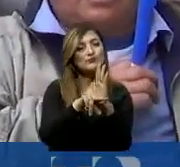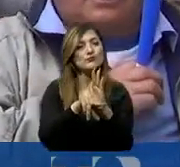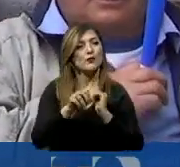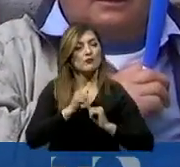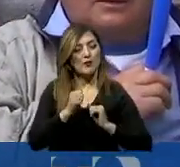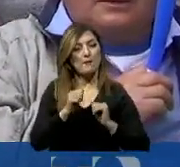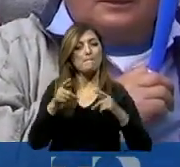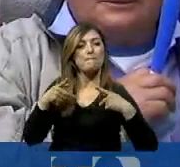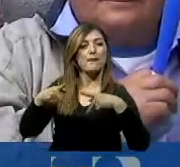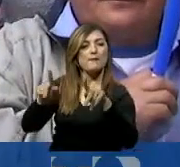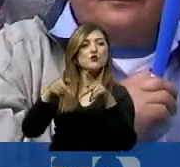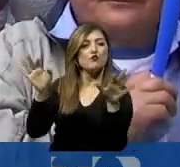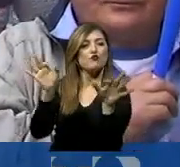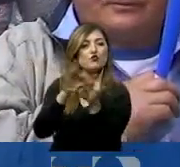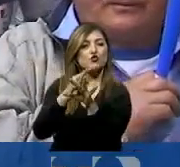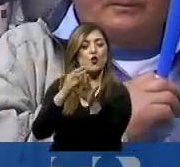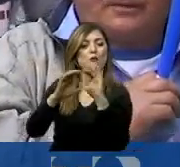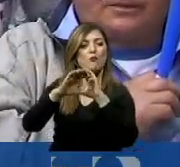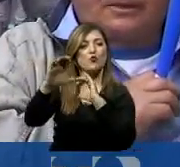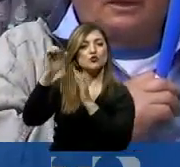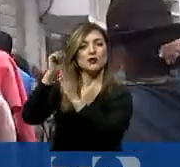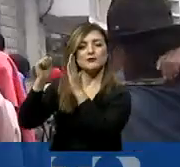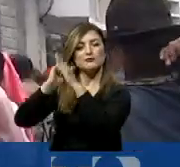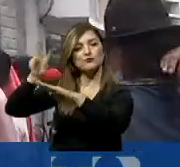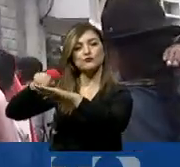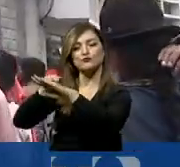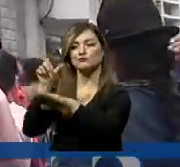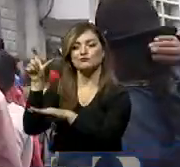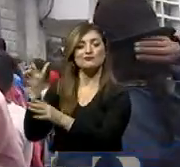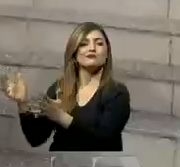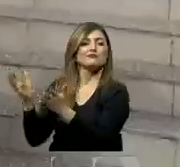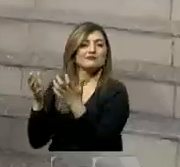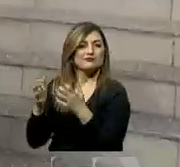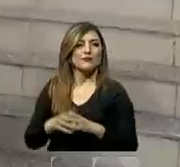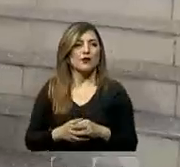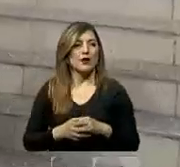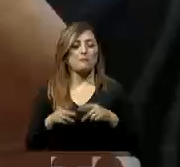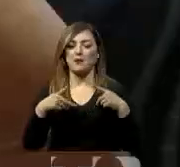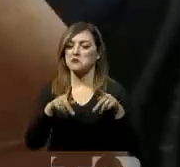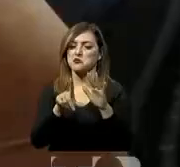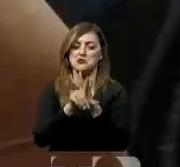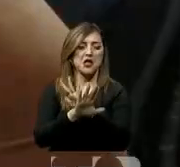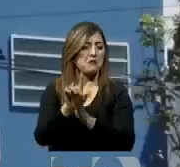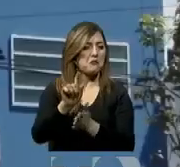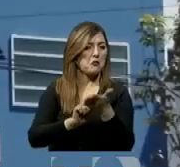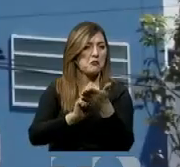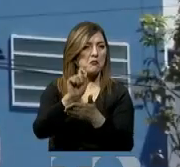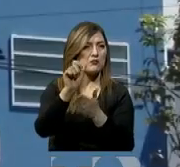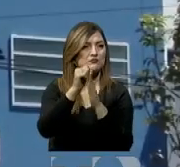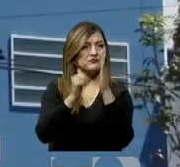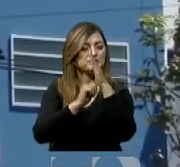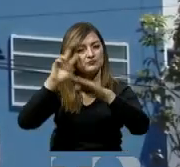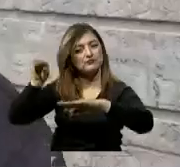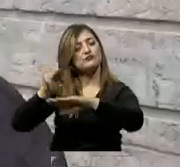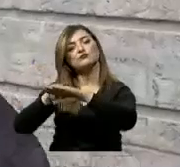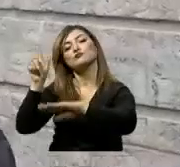la obtención del permiso de operación en Agencia Nacional de Tránsito. Ellos aseguran que tienen todos los permisos y la aprobación de la Agencia Nacional